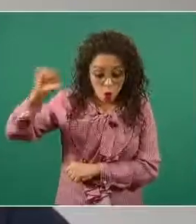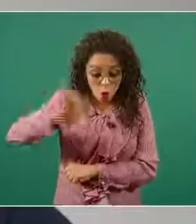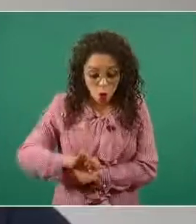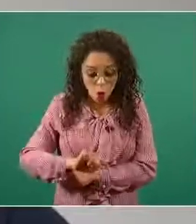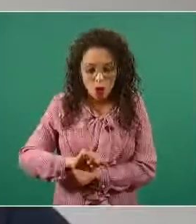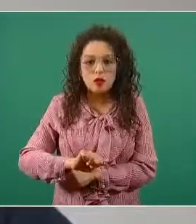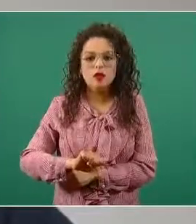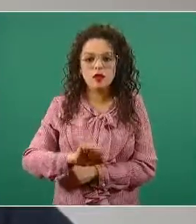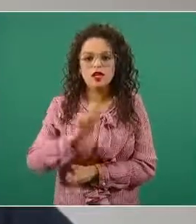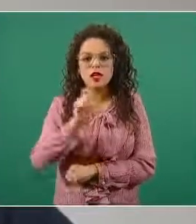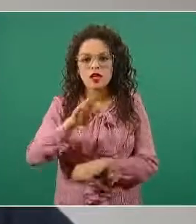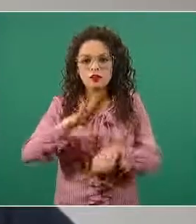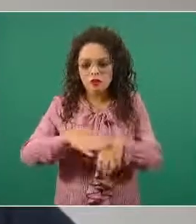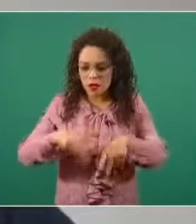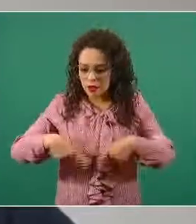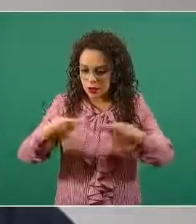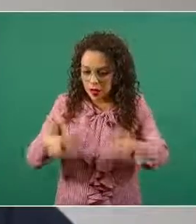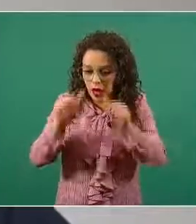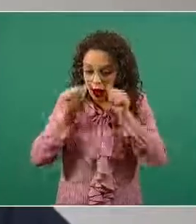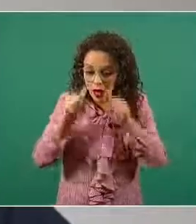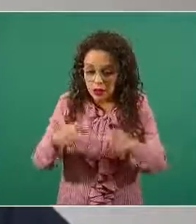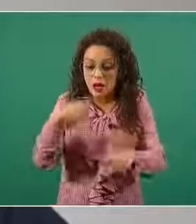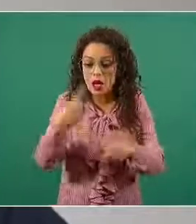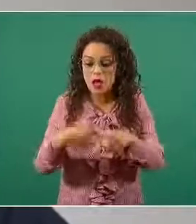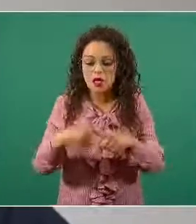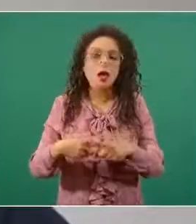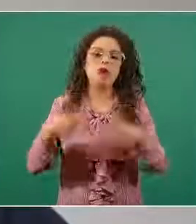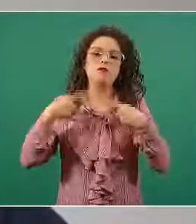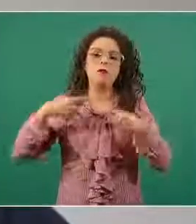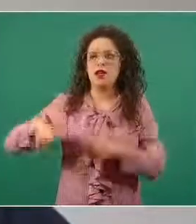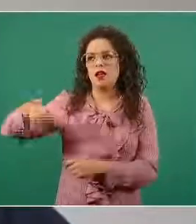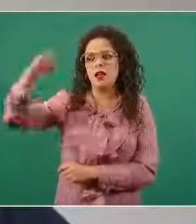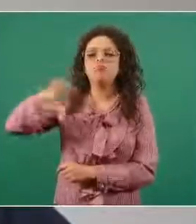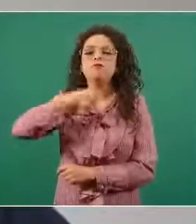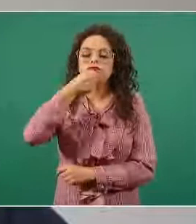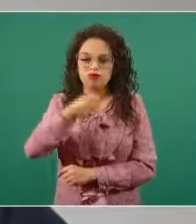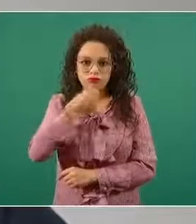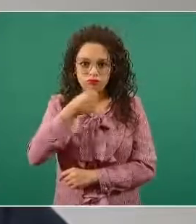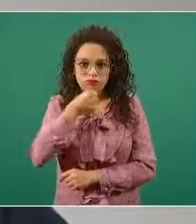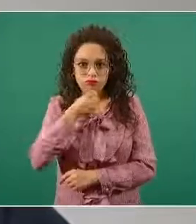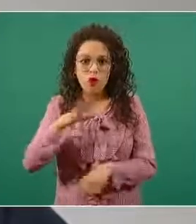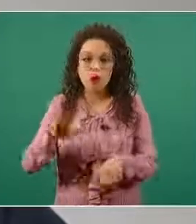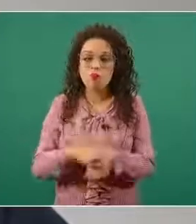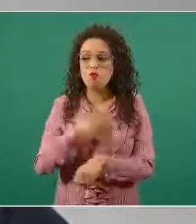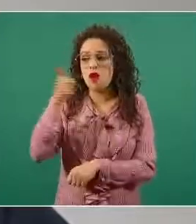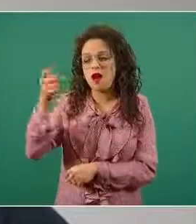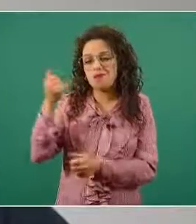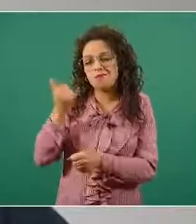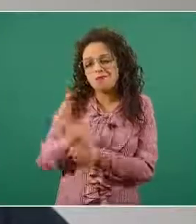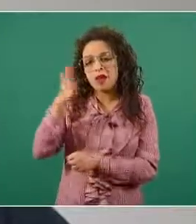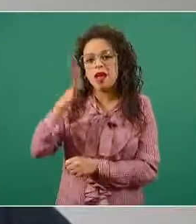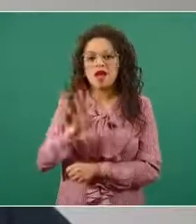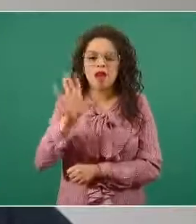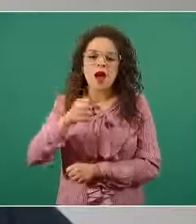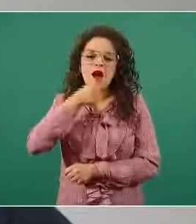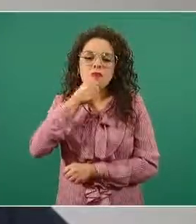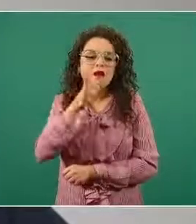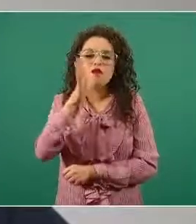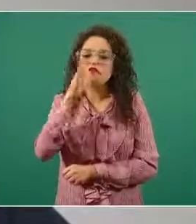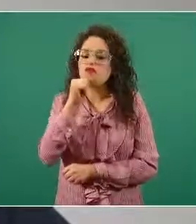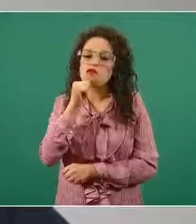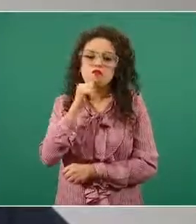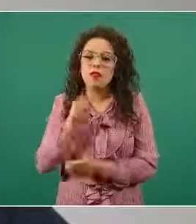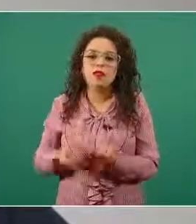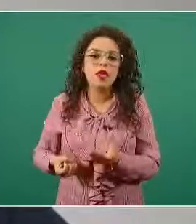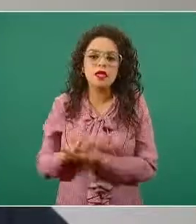enfocó a la atención de adultos mayores que por problemas obviamente de movilidad o incapacidad no pudieron